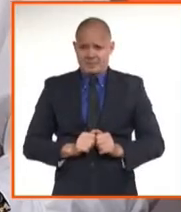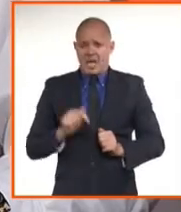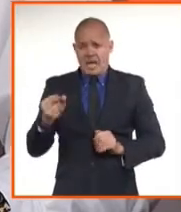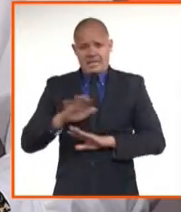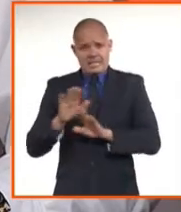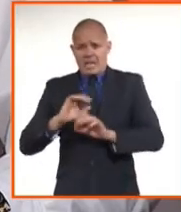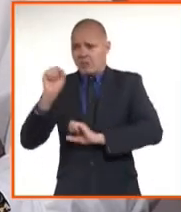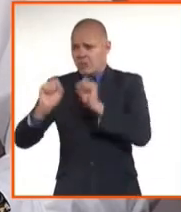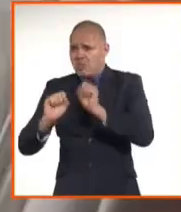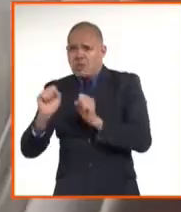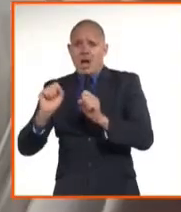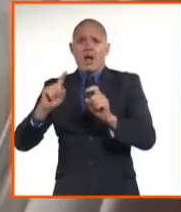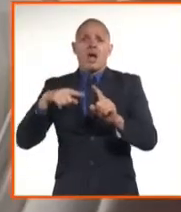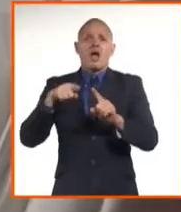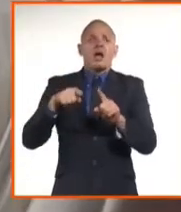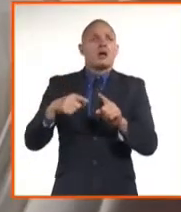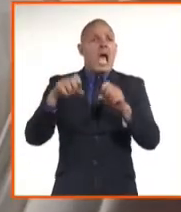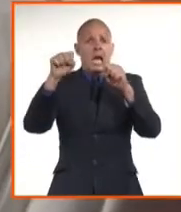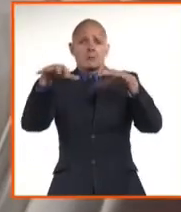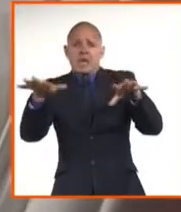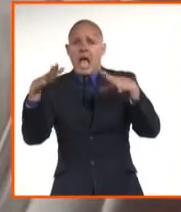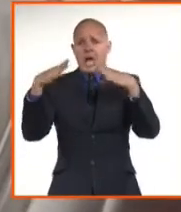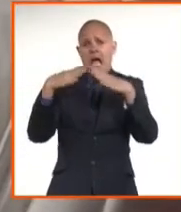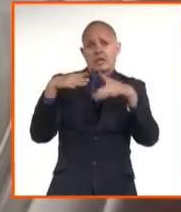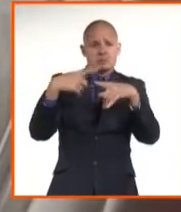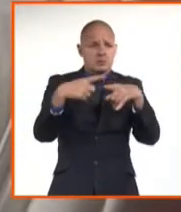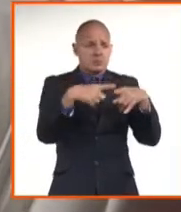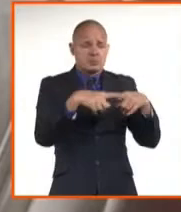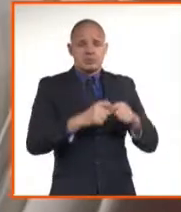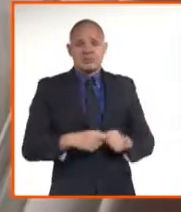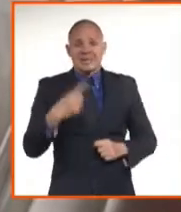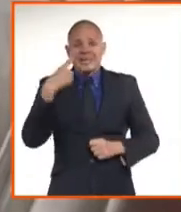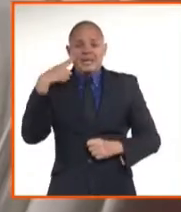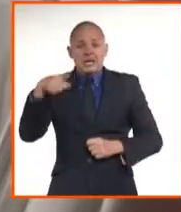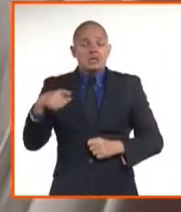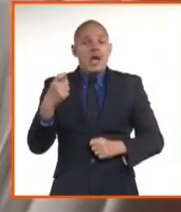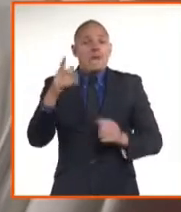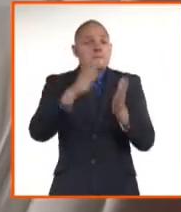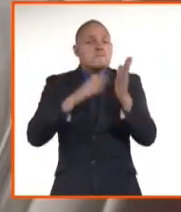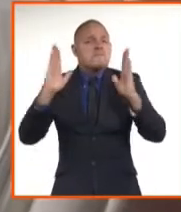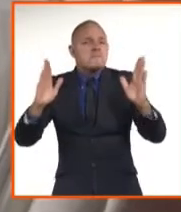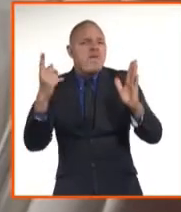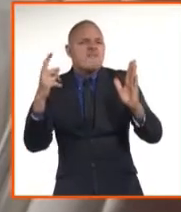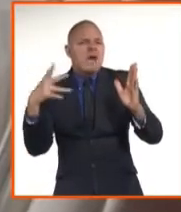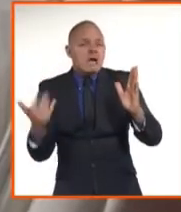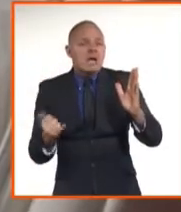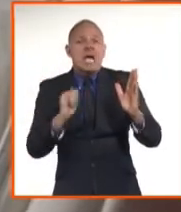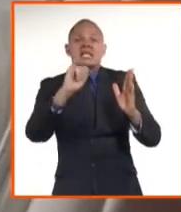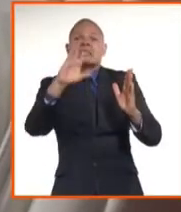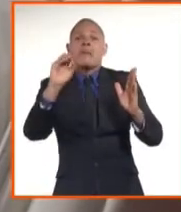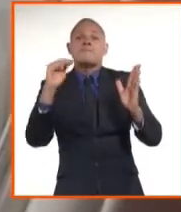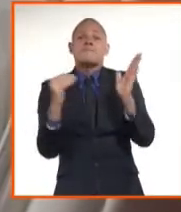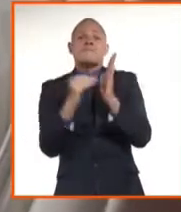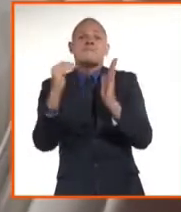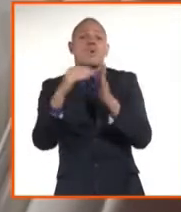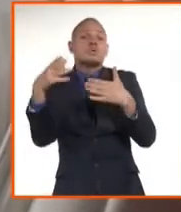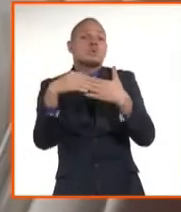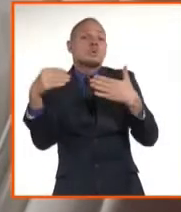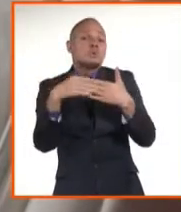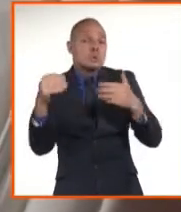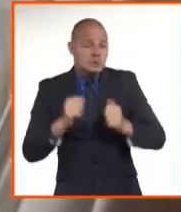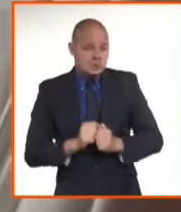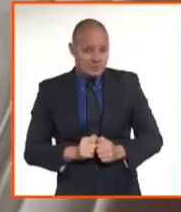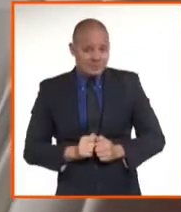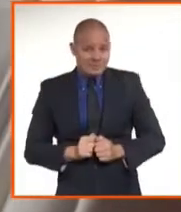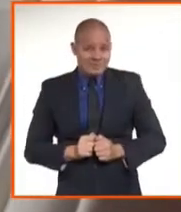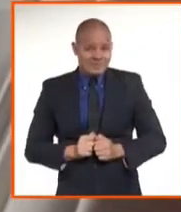la economía. Es decir, más de 60 millones de dólares para el consumo de 9 o 10 días del país. Y por lo tanto, que es 30% más caro que al que lo pueda adquirir otro